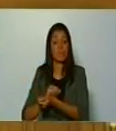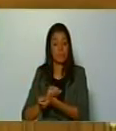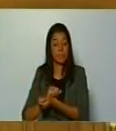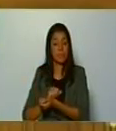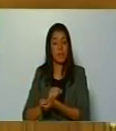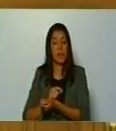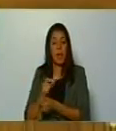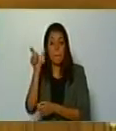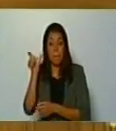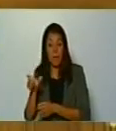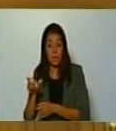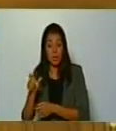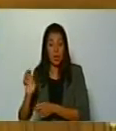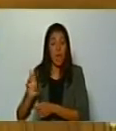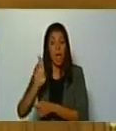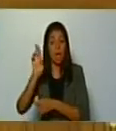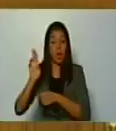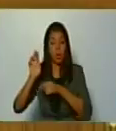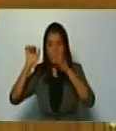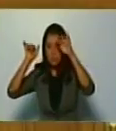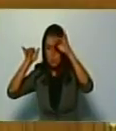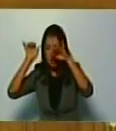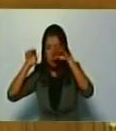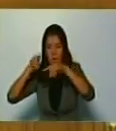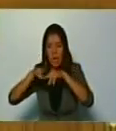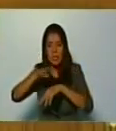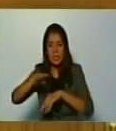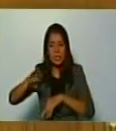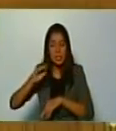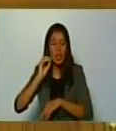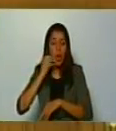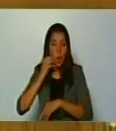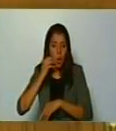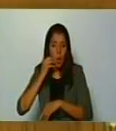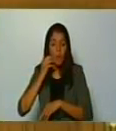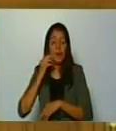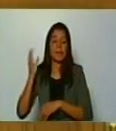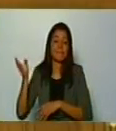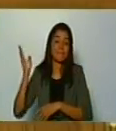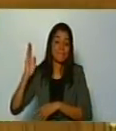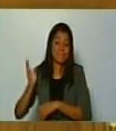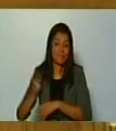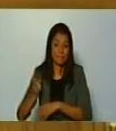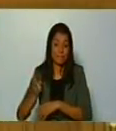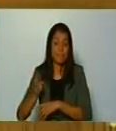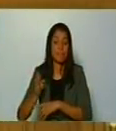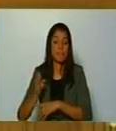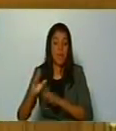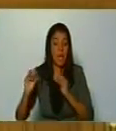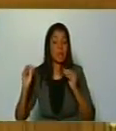es un delito penal en este país, y yo creo que en cualquier otro país, ¿verdad?